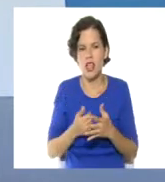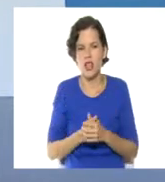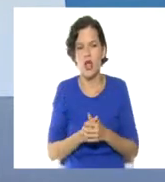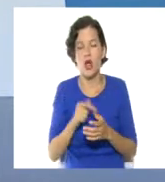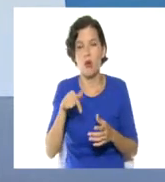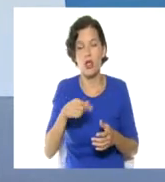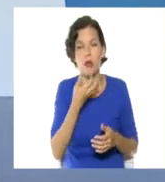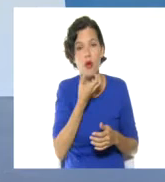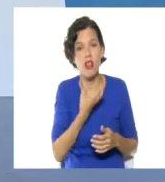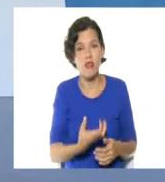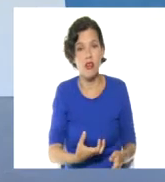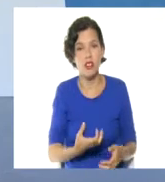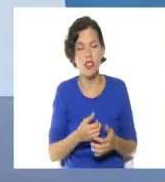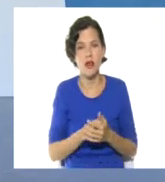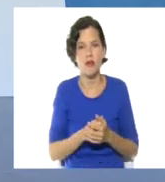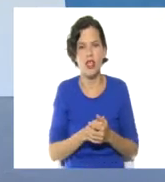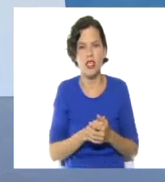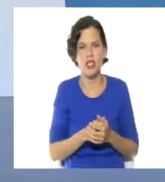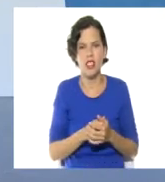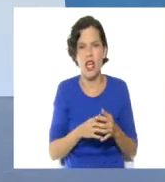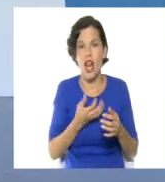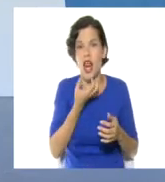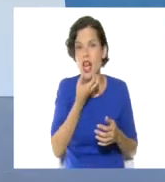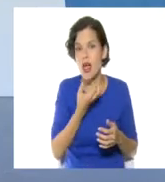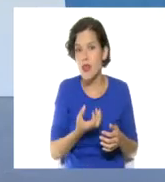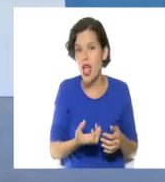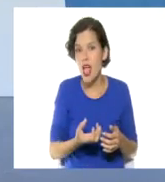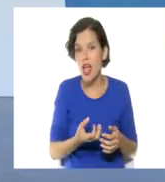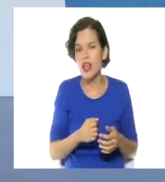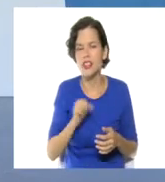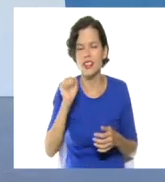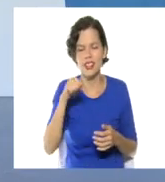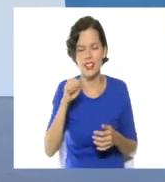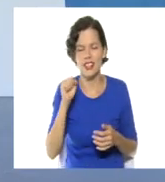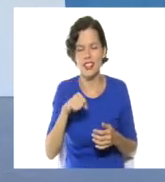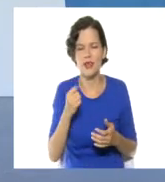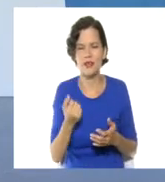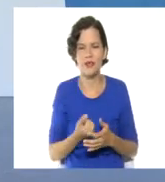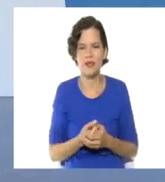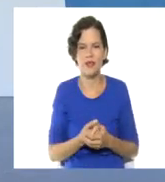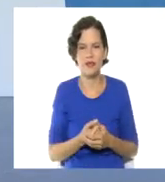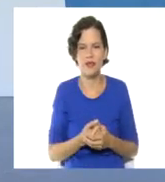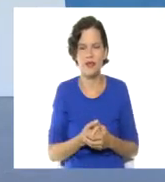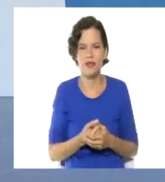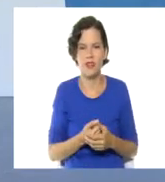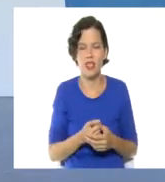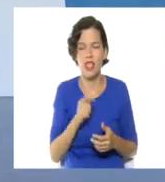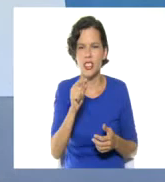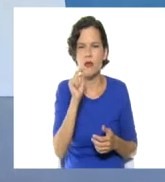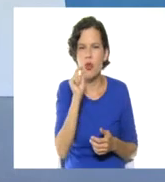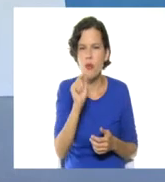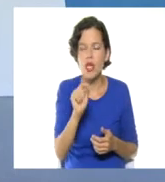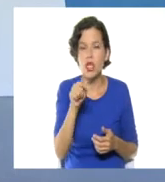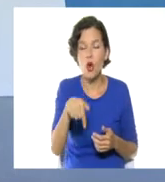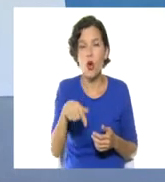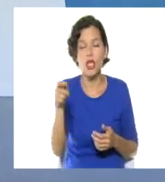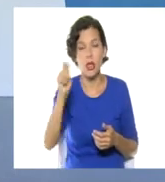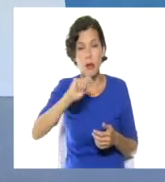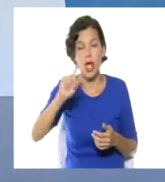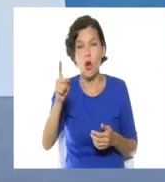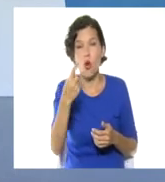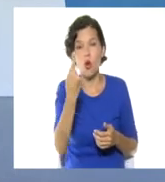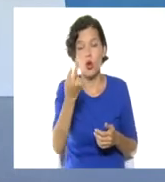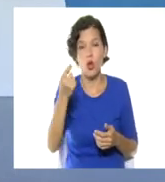justamente como estamos en diciembre, ¿sería a la Navidad? Por supuesto que sí. Ese momento o este mes, uno de los